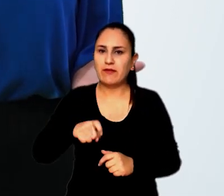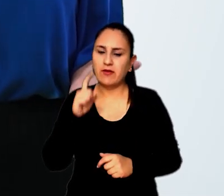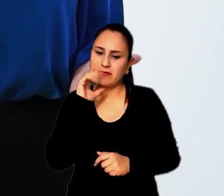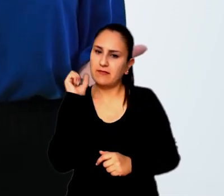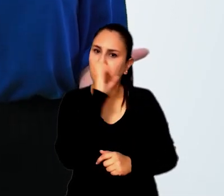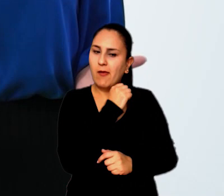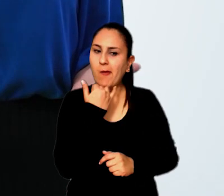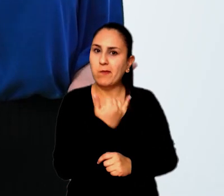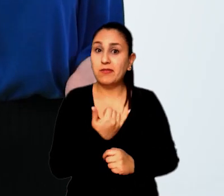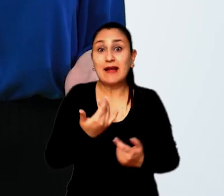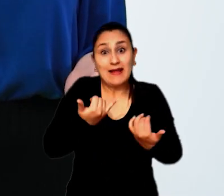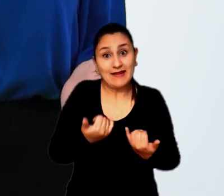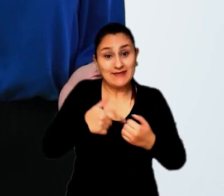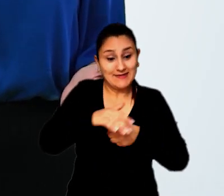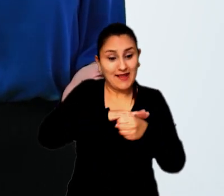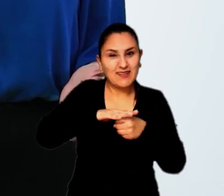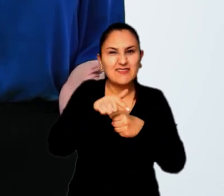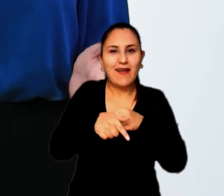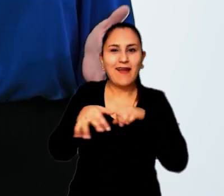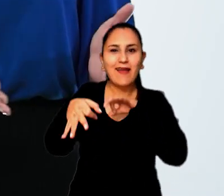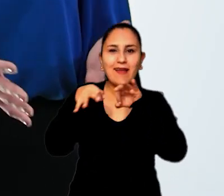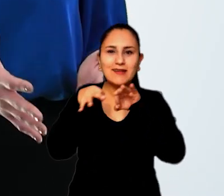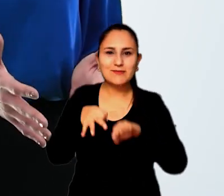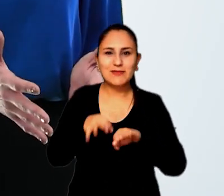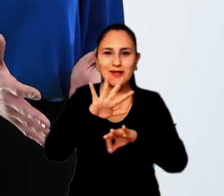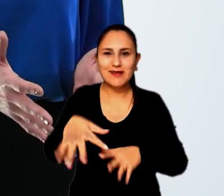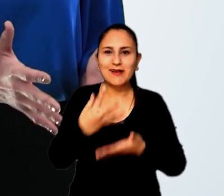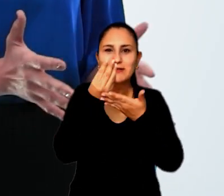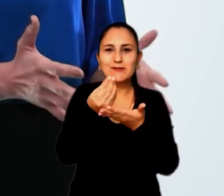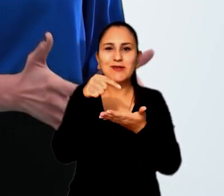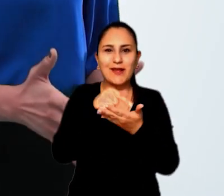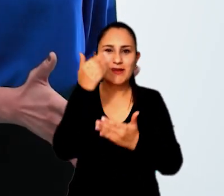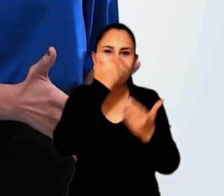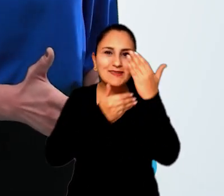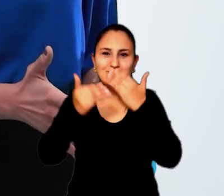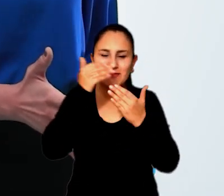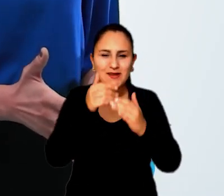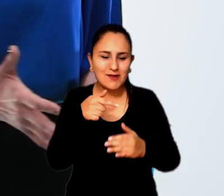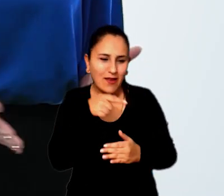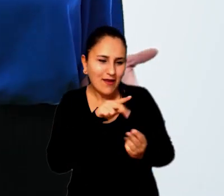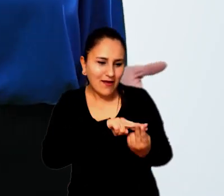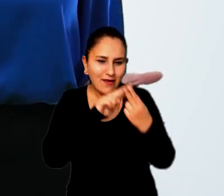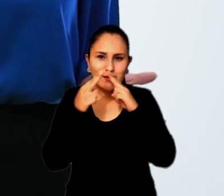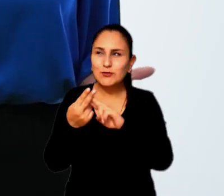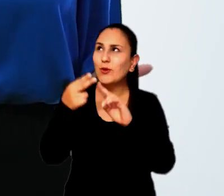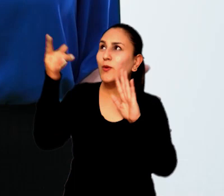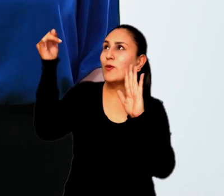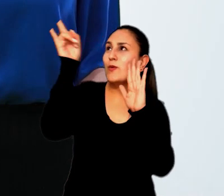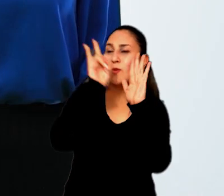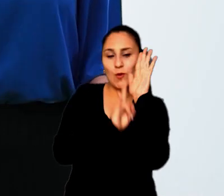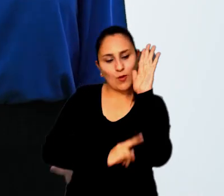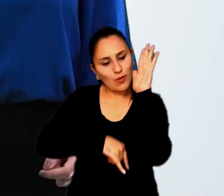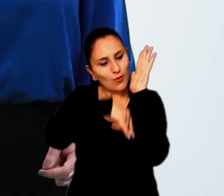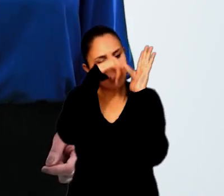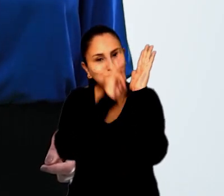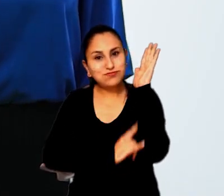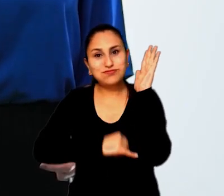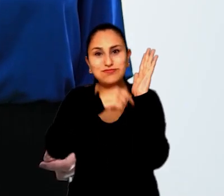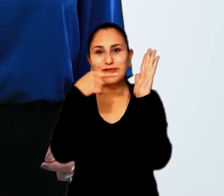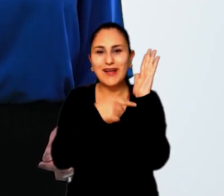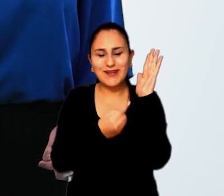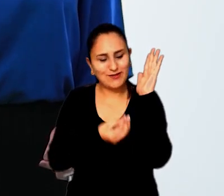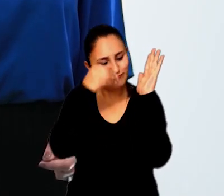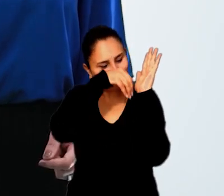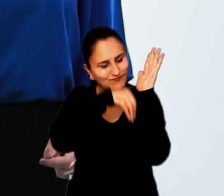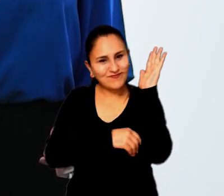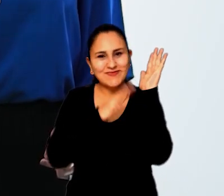una explicación a los resultados del experimento asociados con la obtención de energía y nutrientes en las plantas veamos la